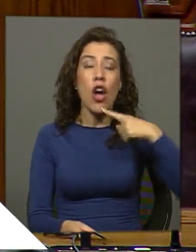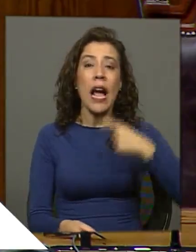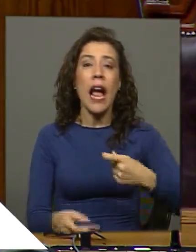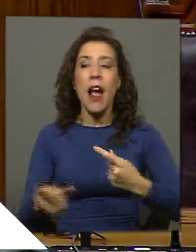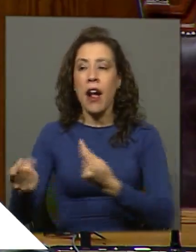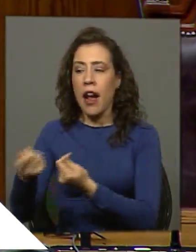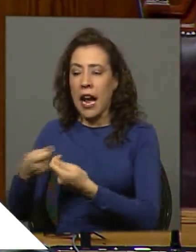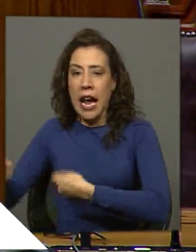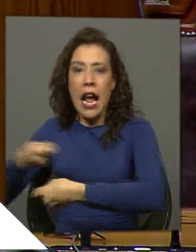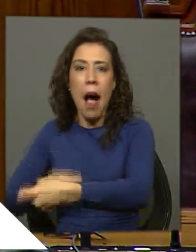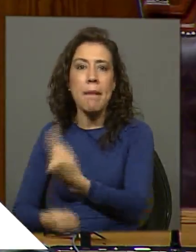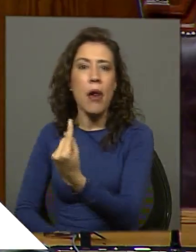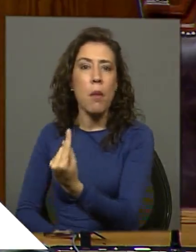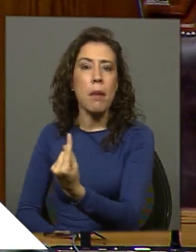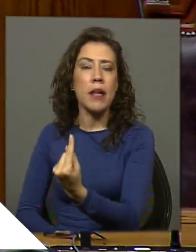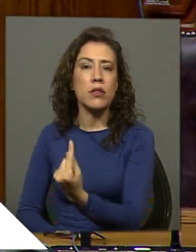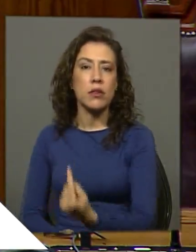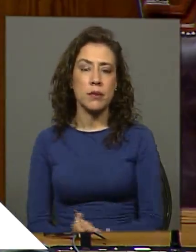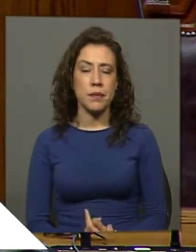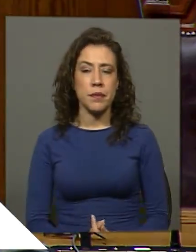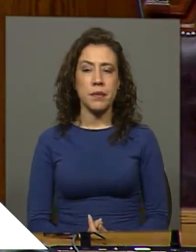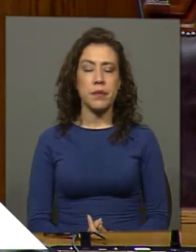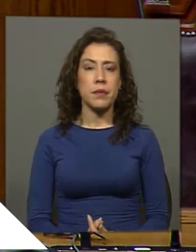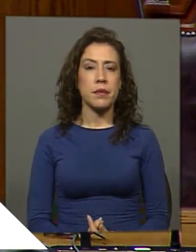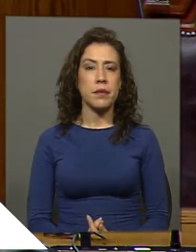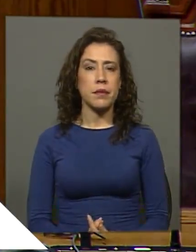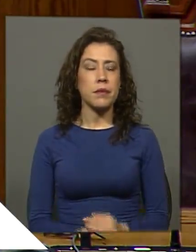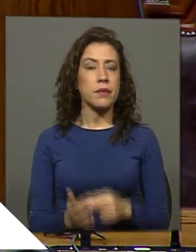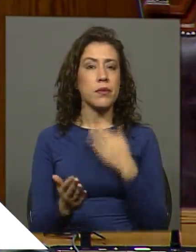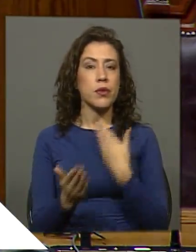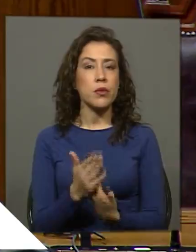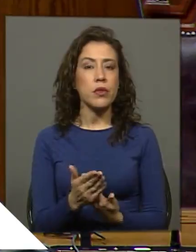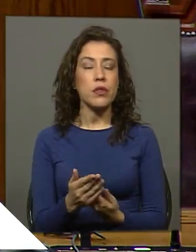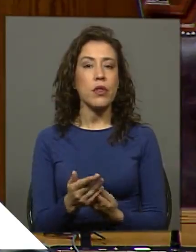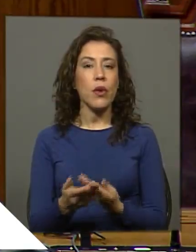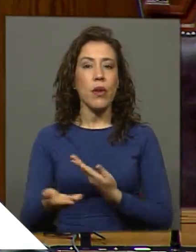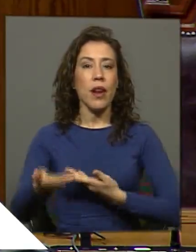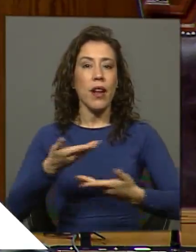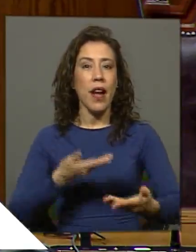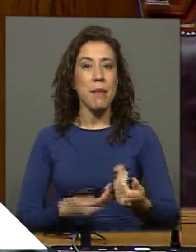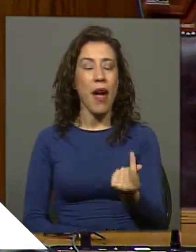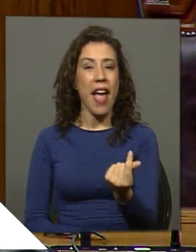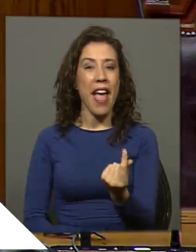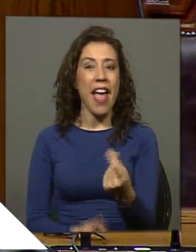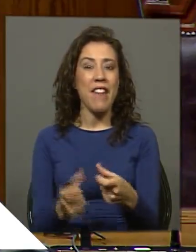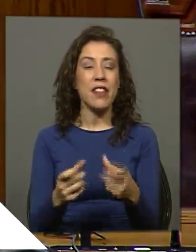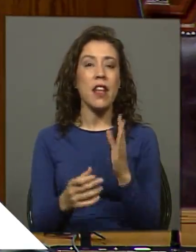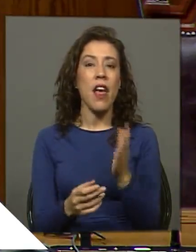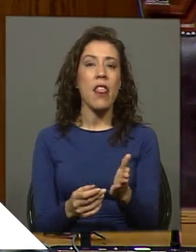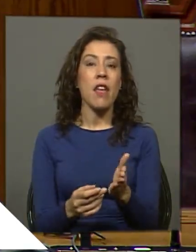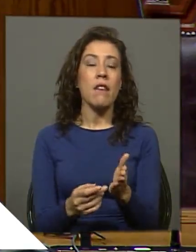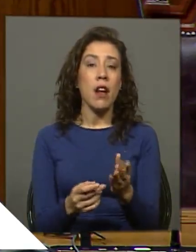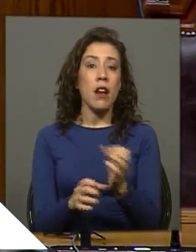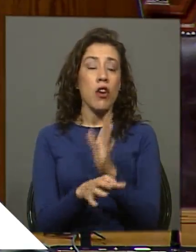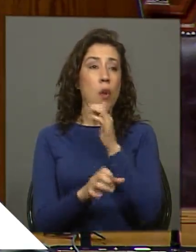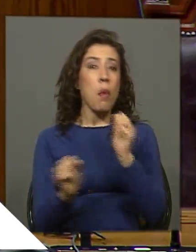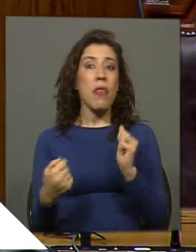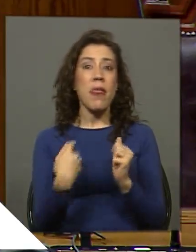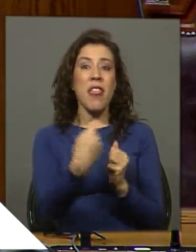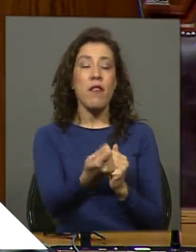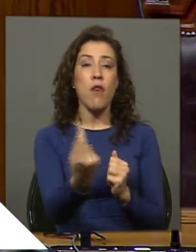pero eso produce el siguiente problema el problema de que cuando se hace una transacción en efectivo va haber que redondear porque no va haber cómo pagar